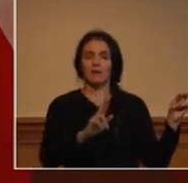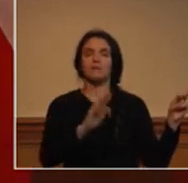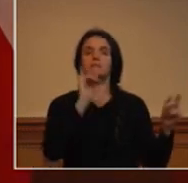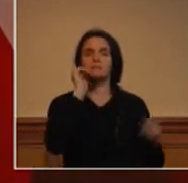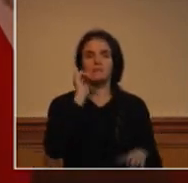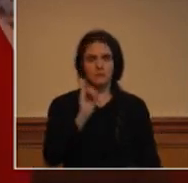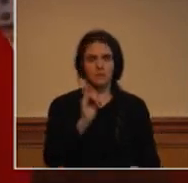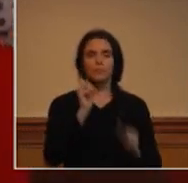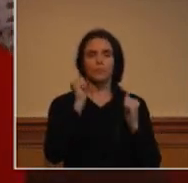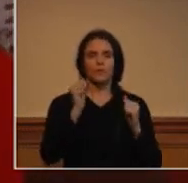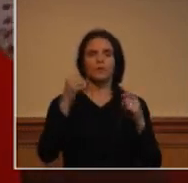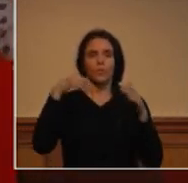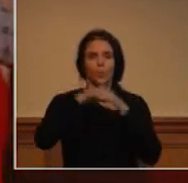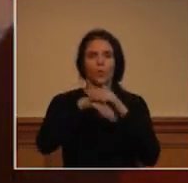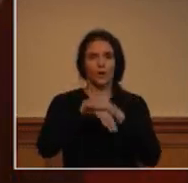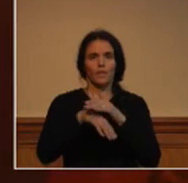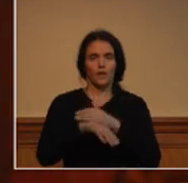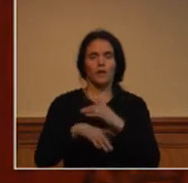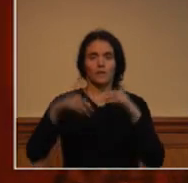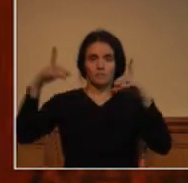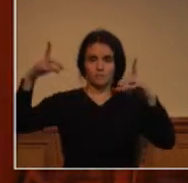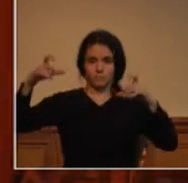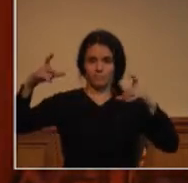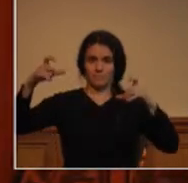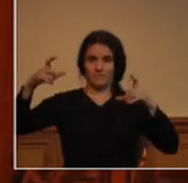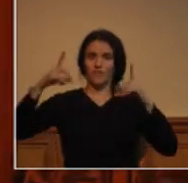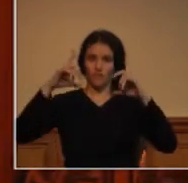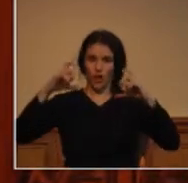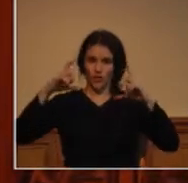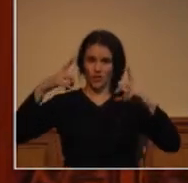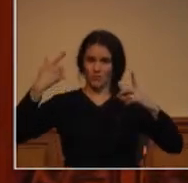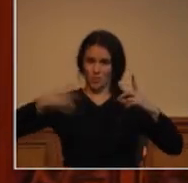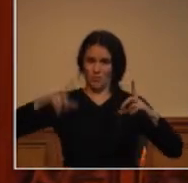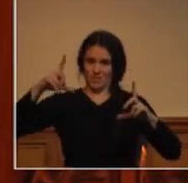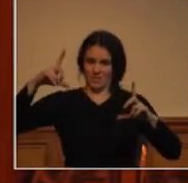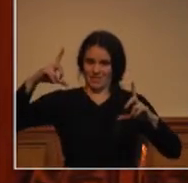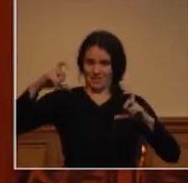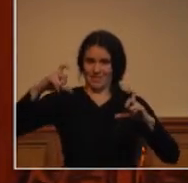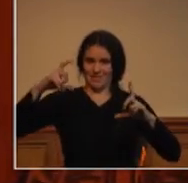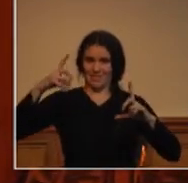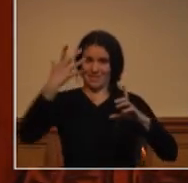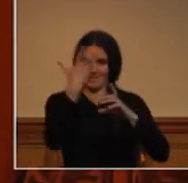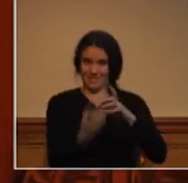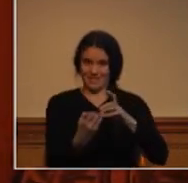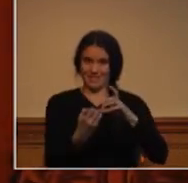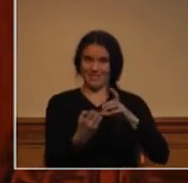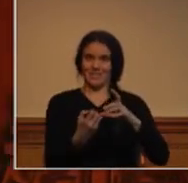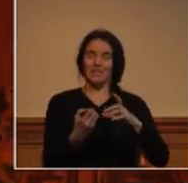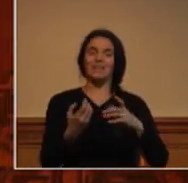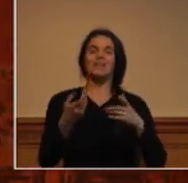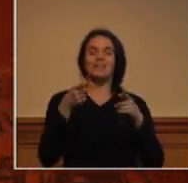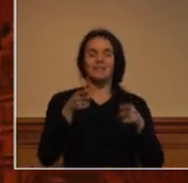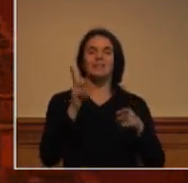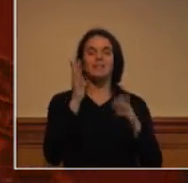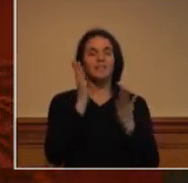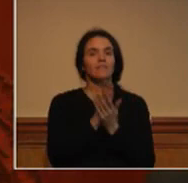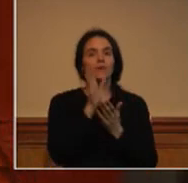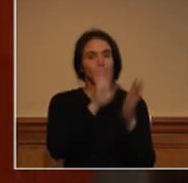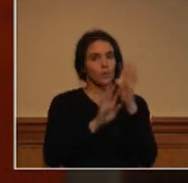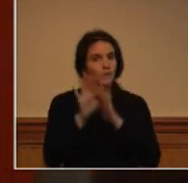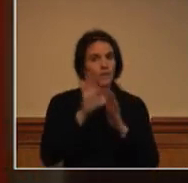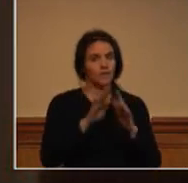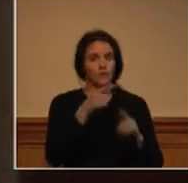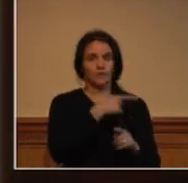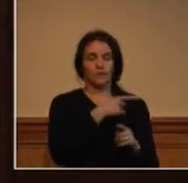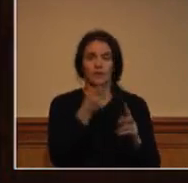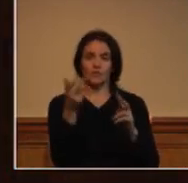Sí, los puedes ir guardando, haces la captura de pantalla, claro. Y uh-huh. El cuidado que tú tendrás que tener como mediador es fijarte que la captura de pantalla